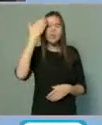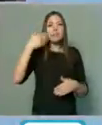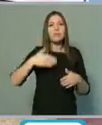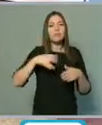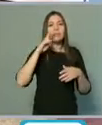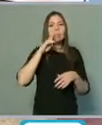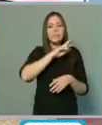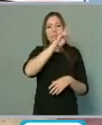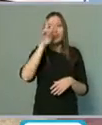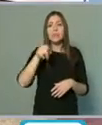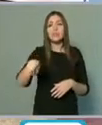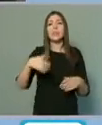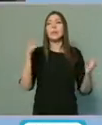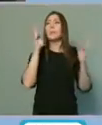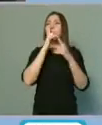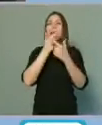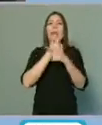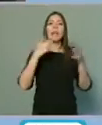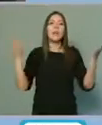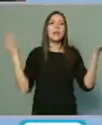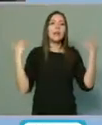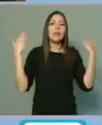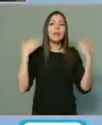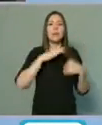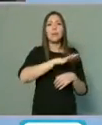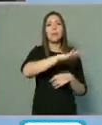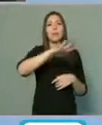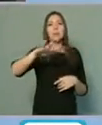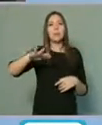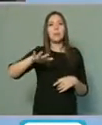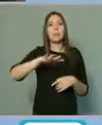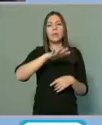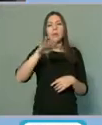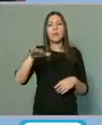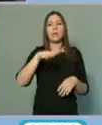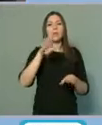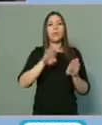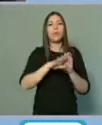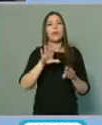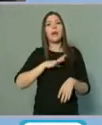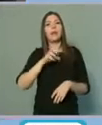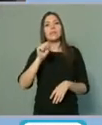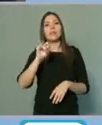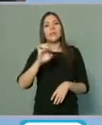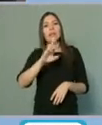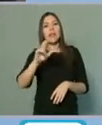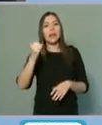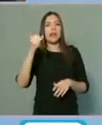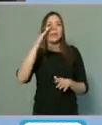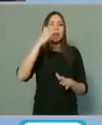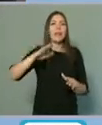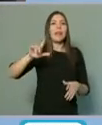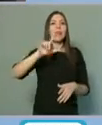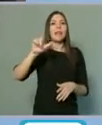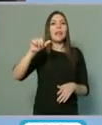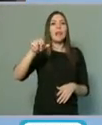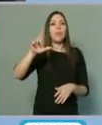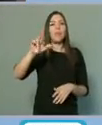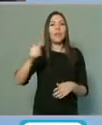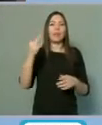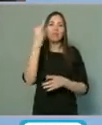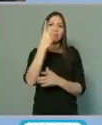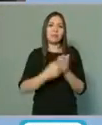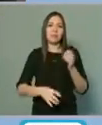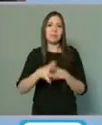la sierra y ahora sí que de la llanura también, pues estamos un poco entre las dos cosas. Y también tenemos otra cosa que me gusta mucho